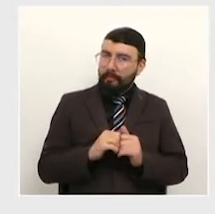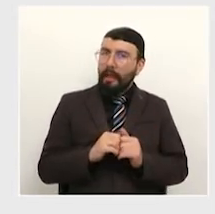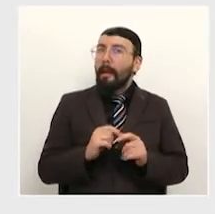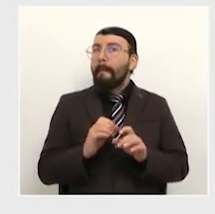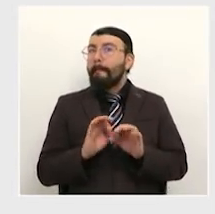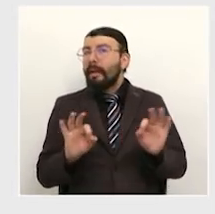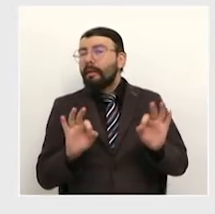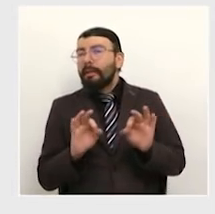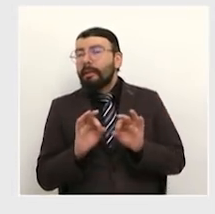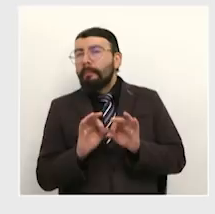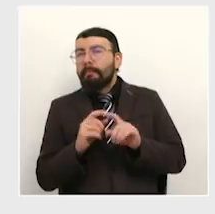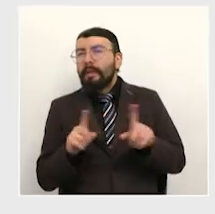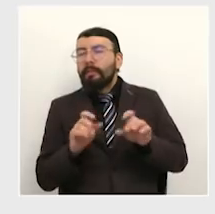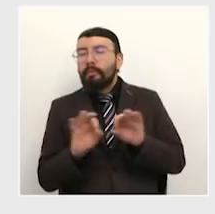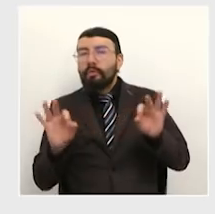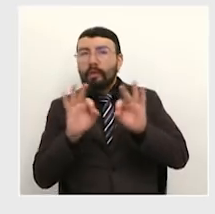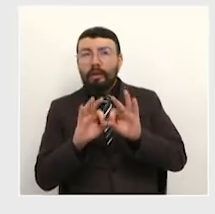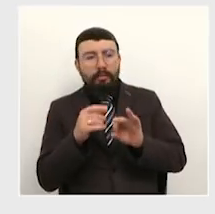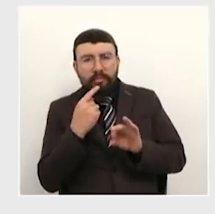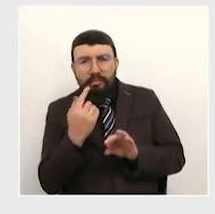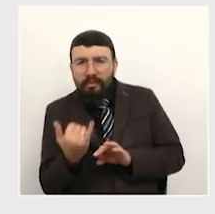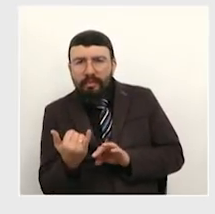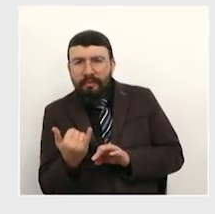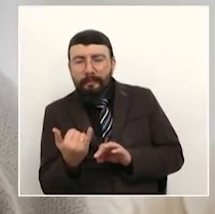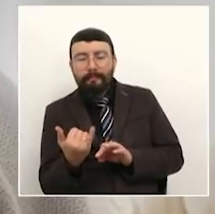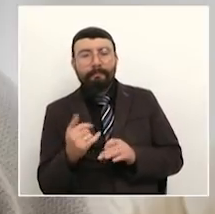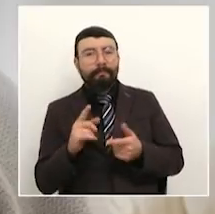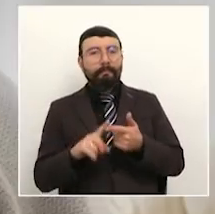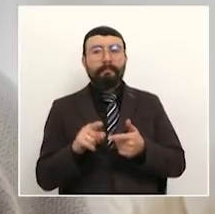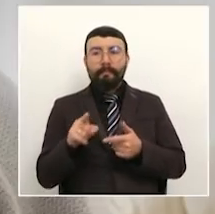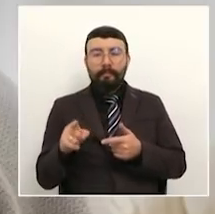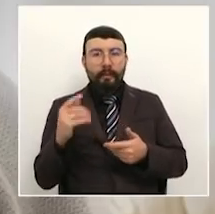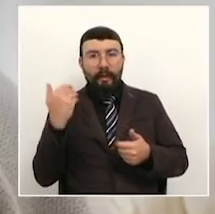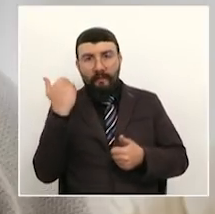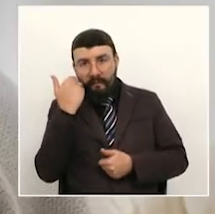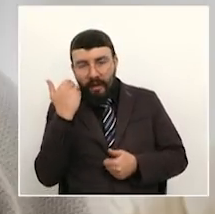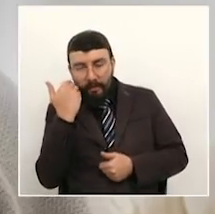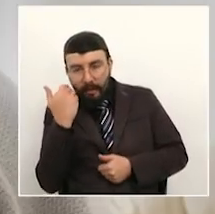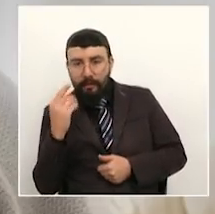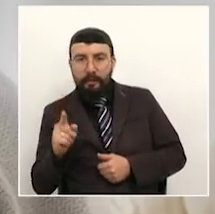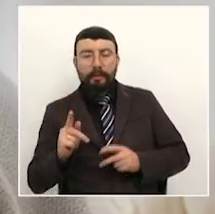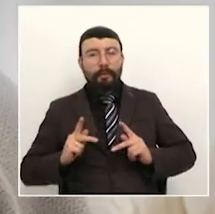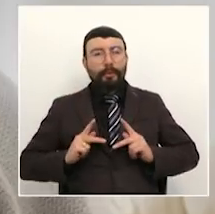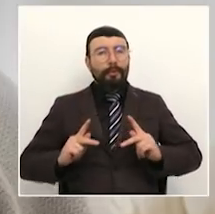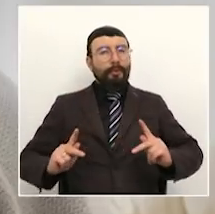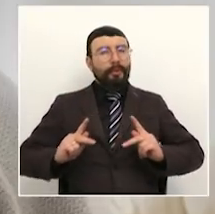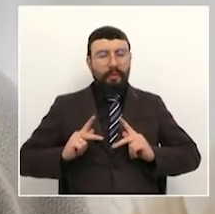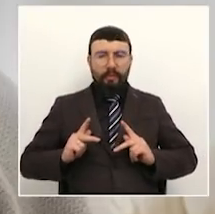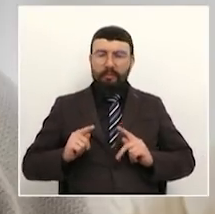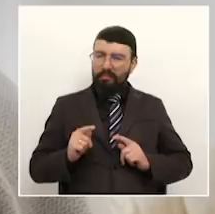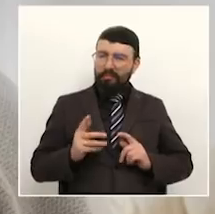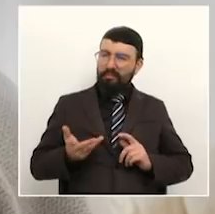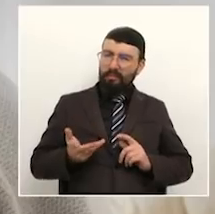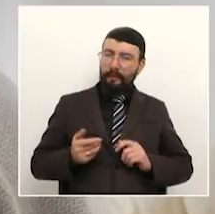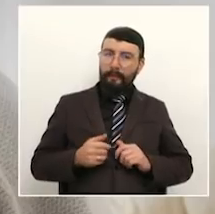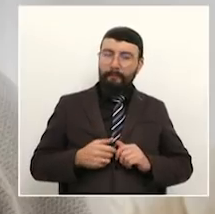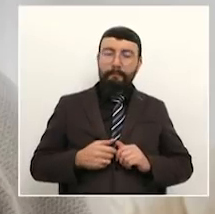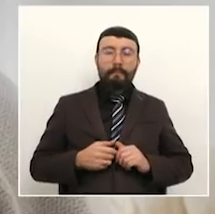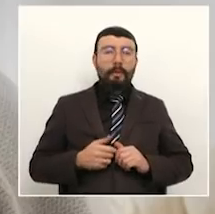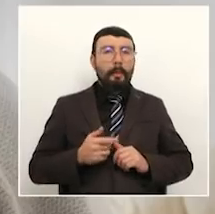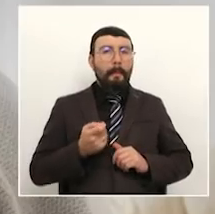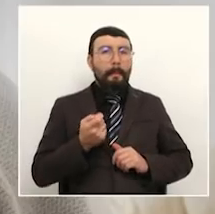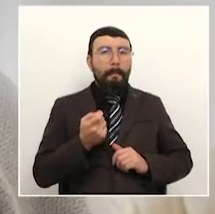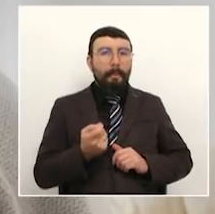importante recordar que produce una cosa que se llama enfermedad intersticial pulmonar que es eso que pequeñas cantidades